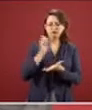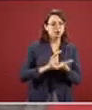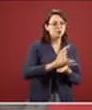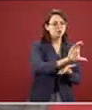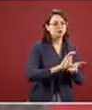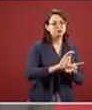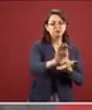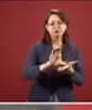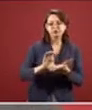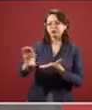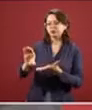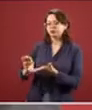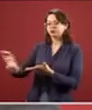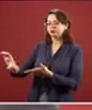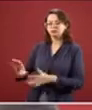No se vale